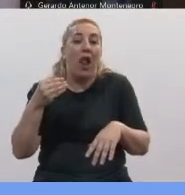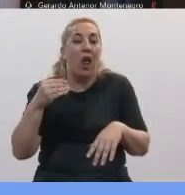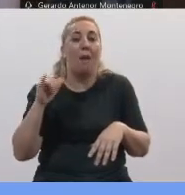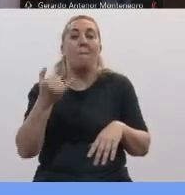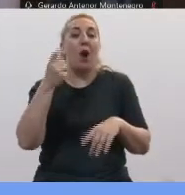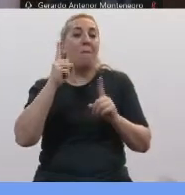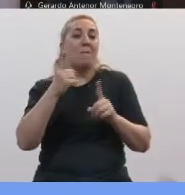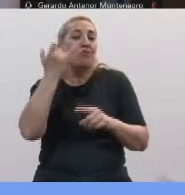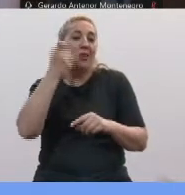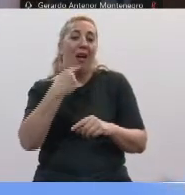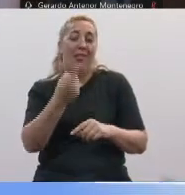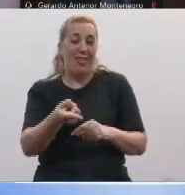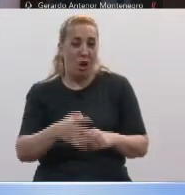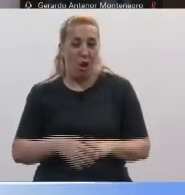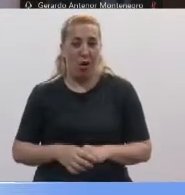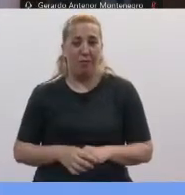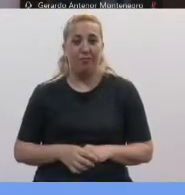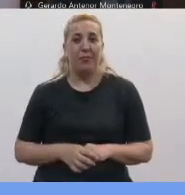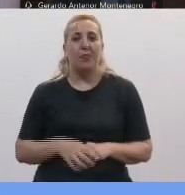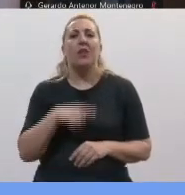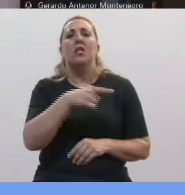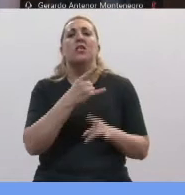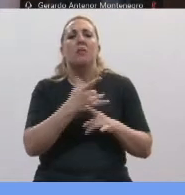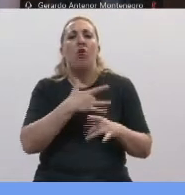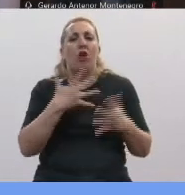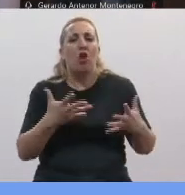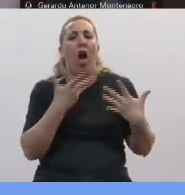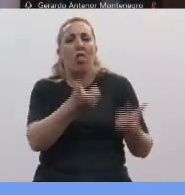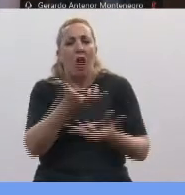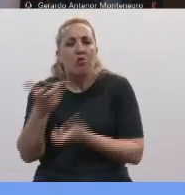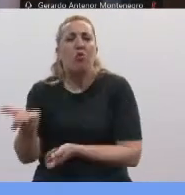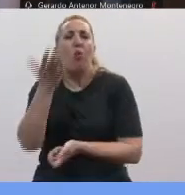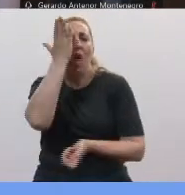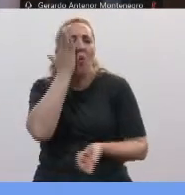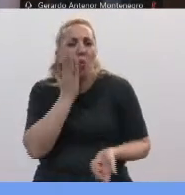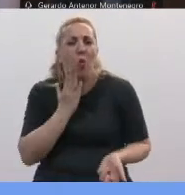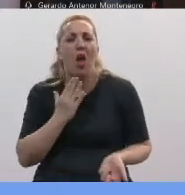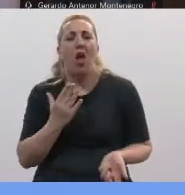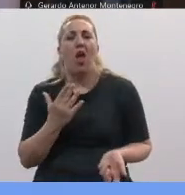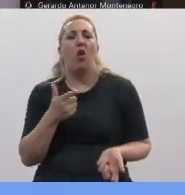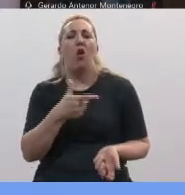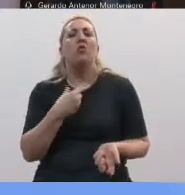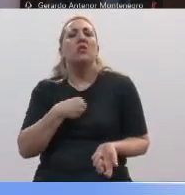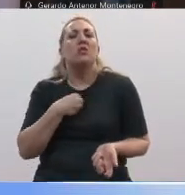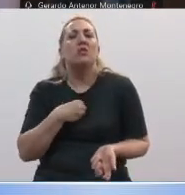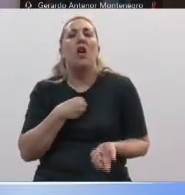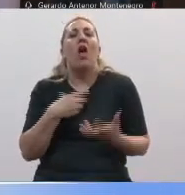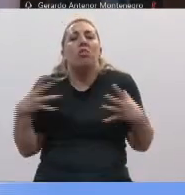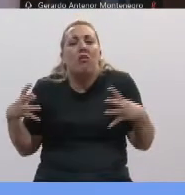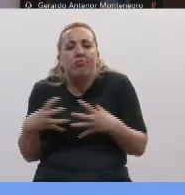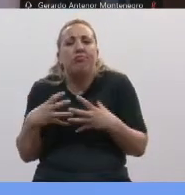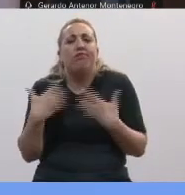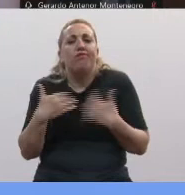son estas que ya se han mencionado. Su solidaridad, su generosidad, su sentimiento de